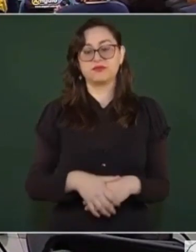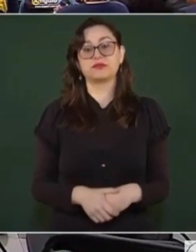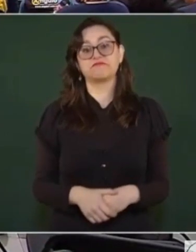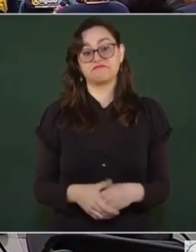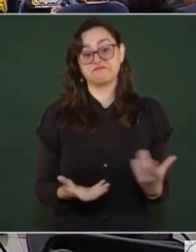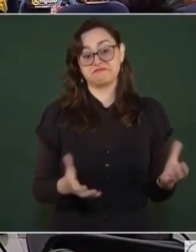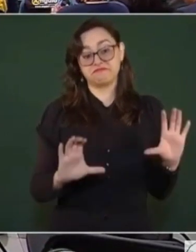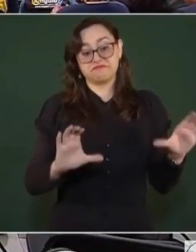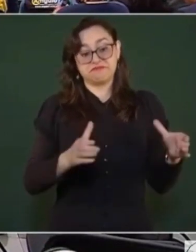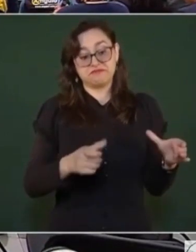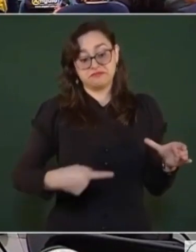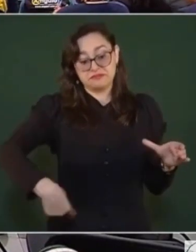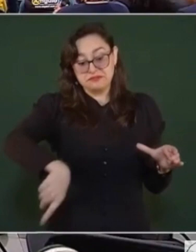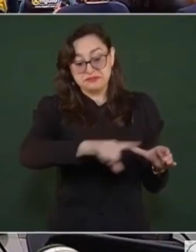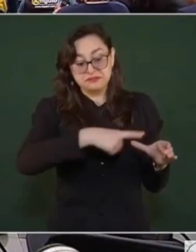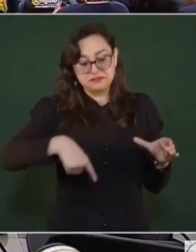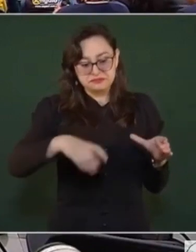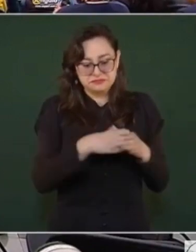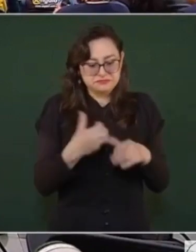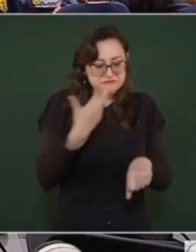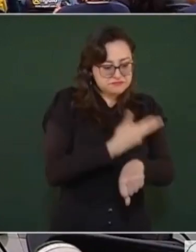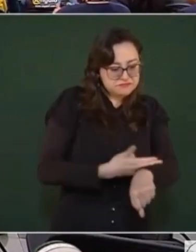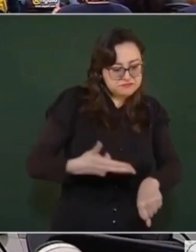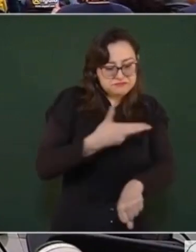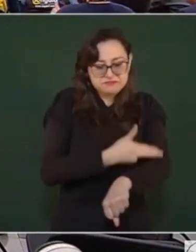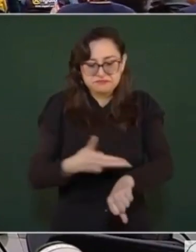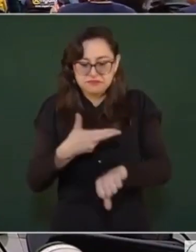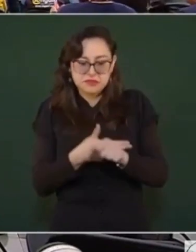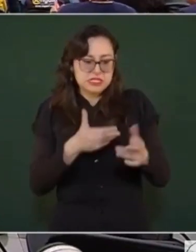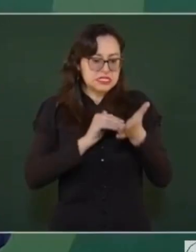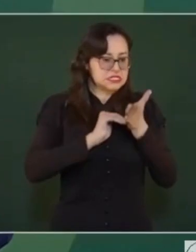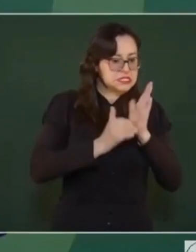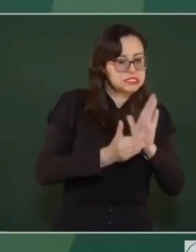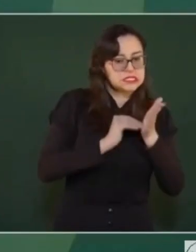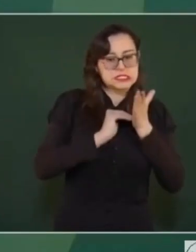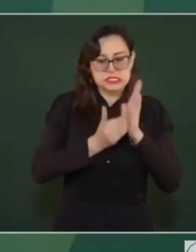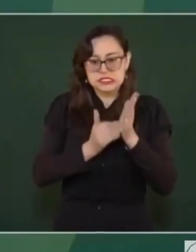orquestado en el que participaron